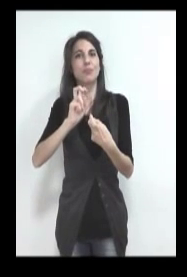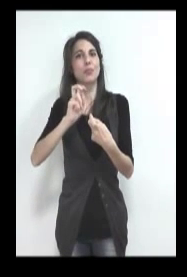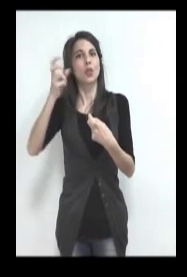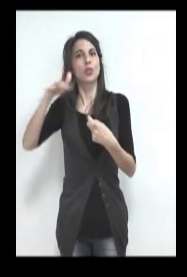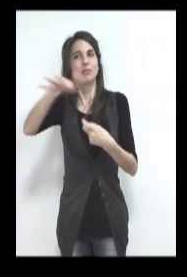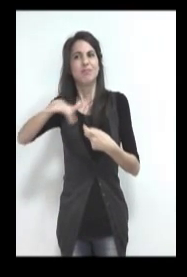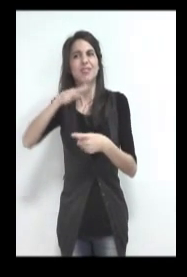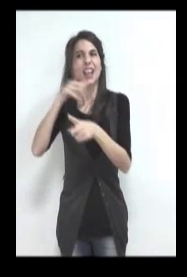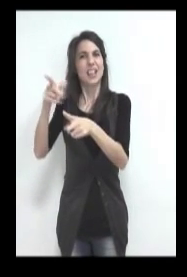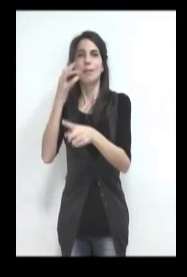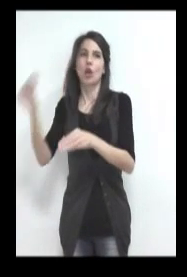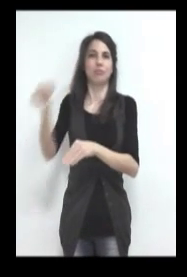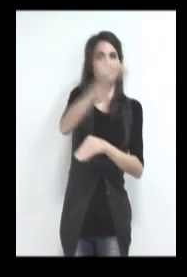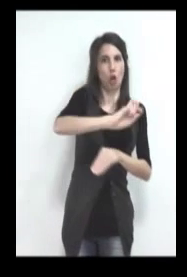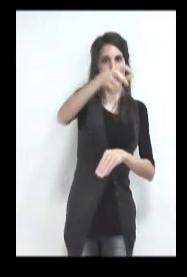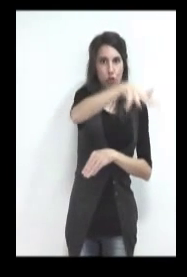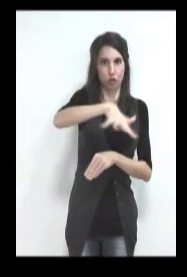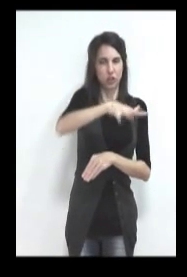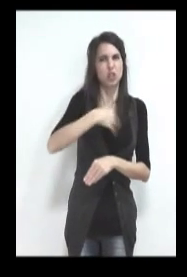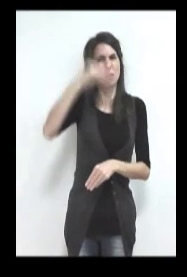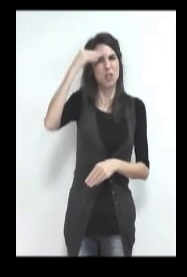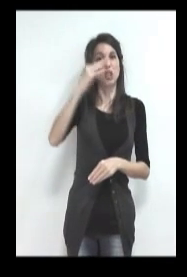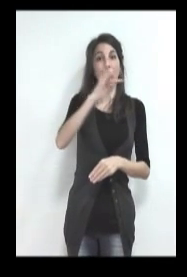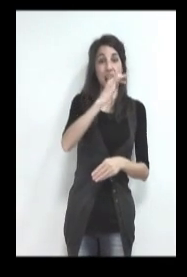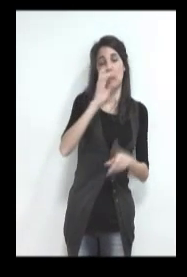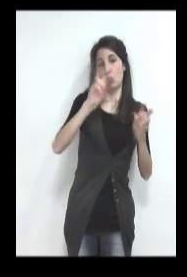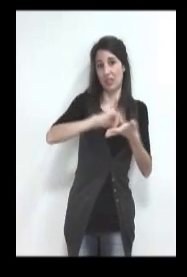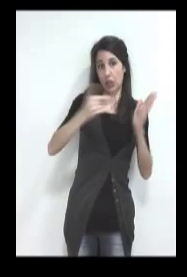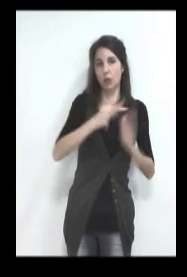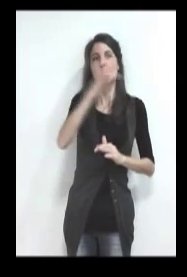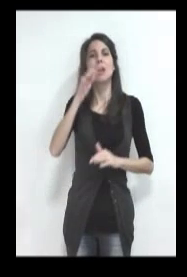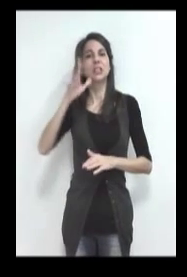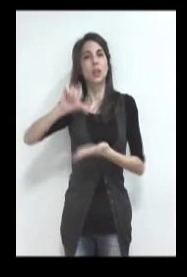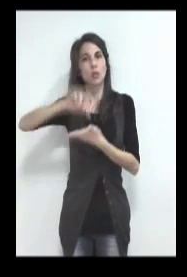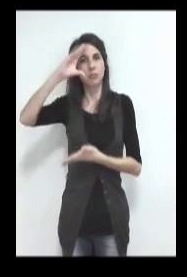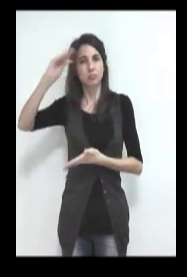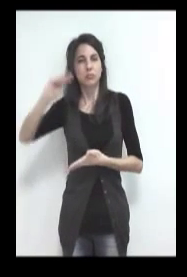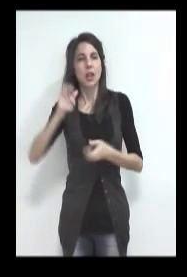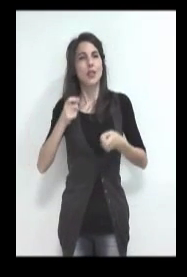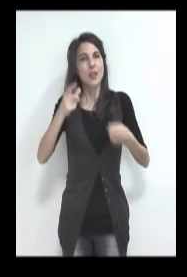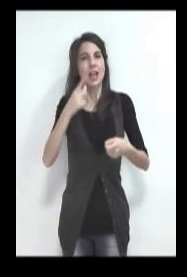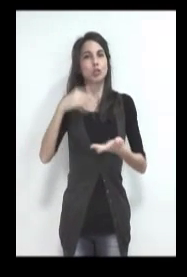y yo veo las tecnologías mucho más como solución que como generadoras de posibles desigualdades.